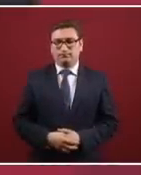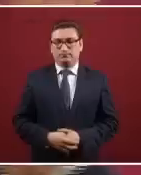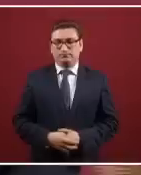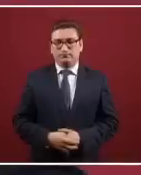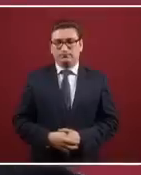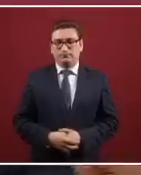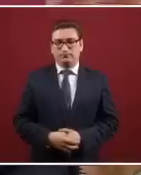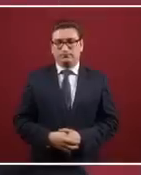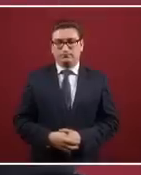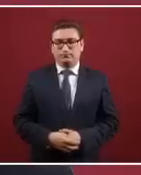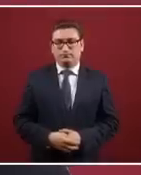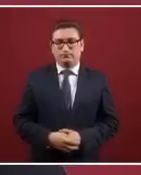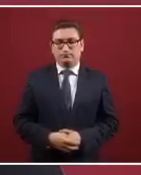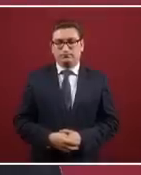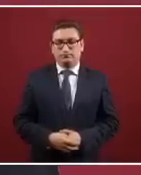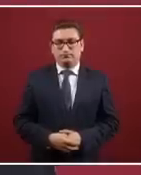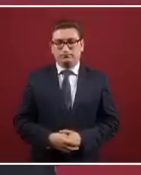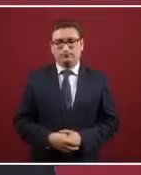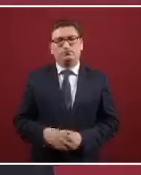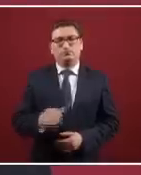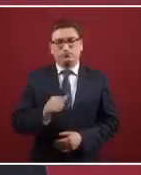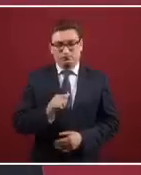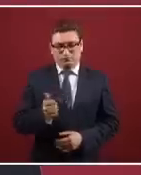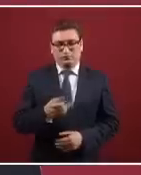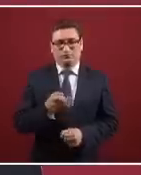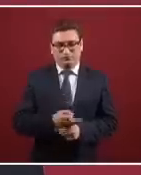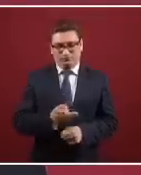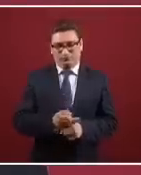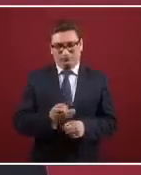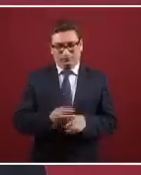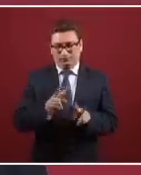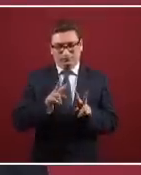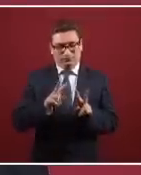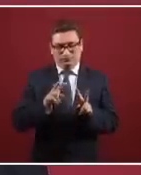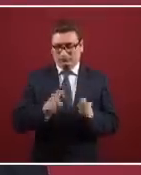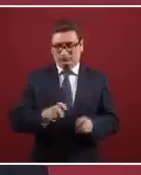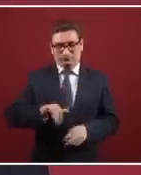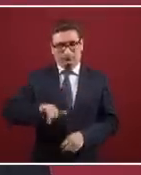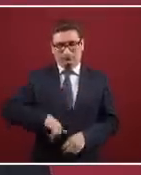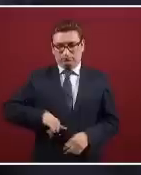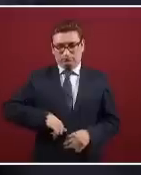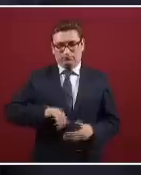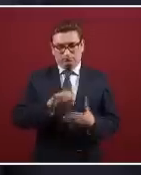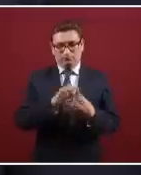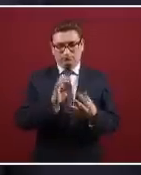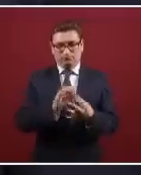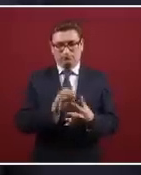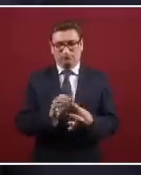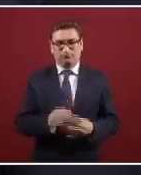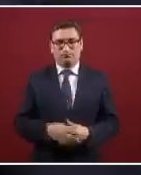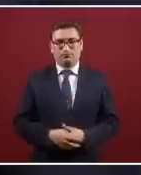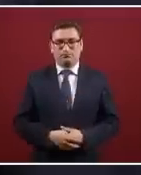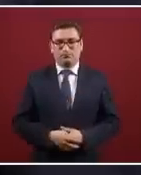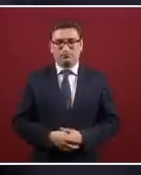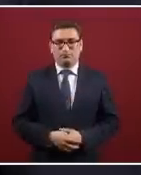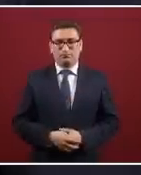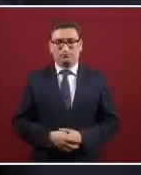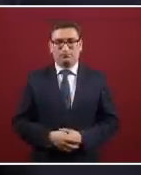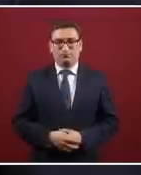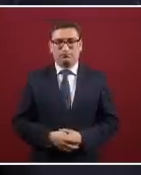otro, ya que estamos hablando de este tema, que es interesantísimo. Por eso